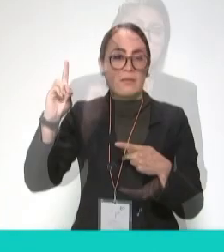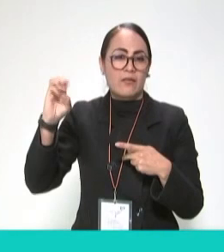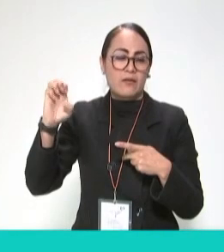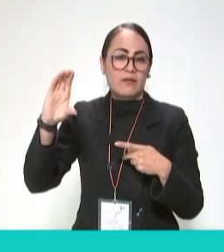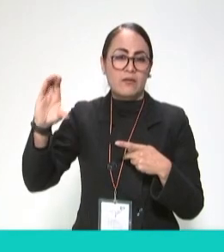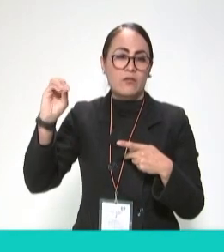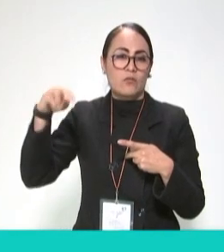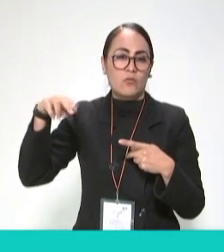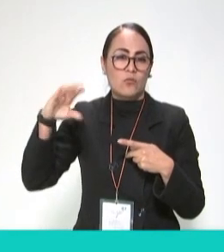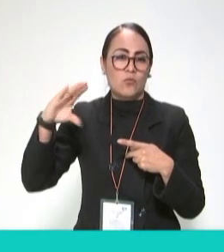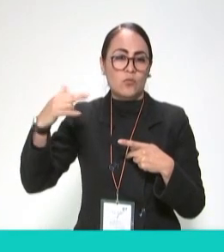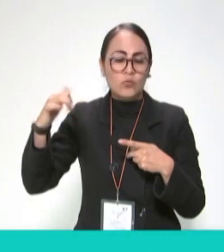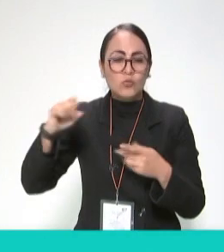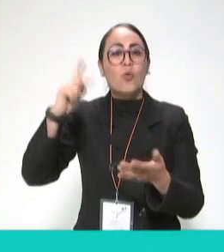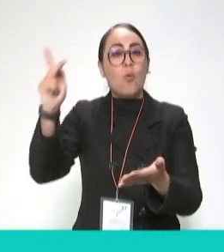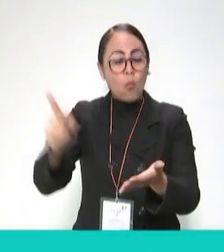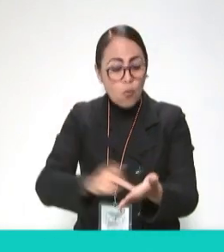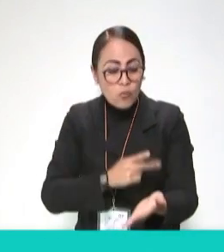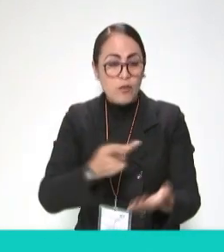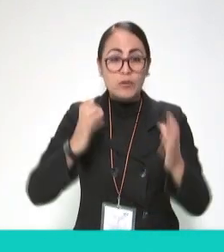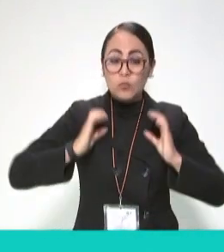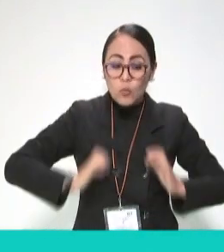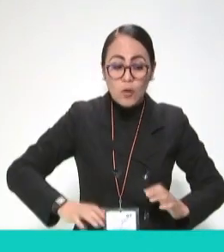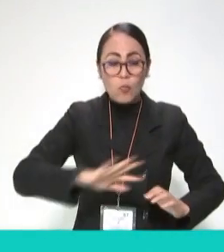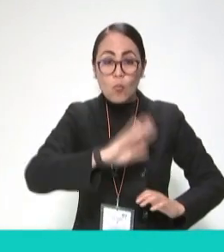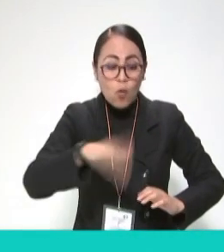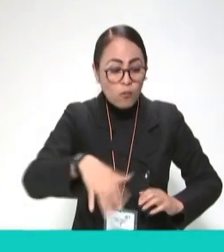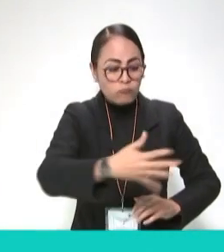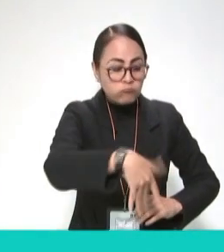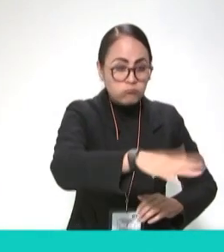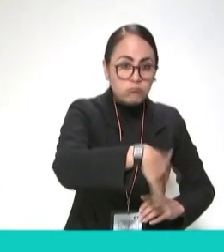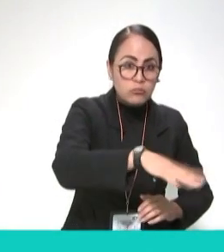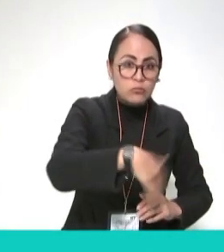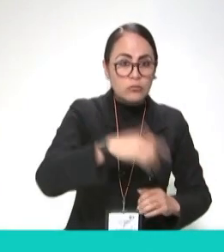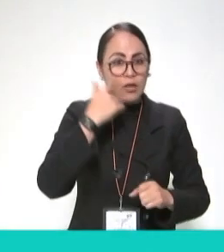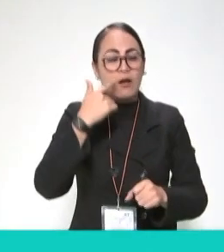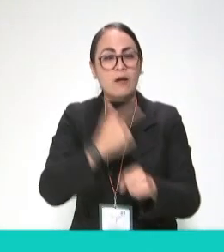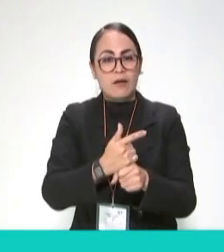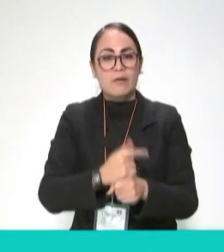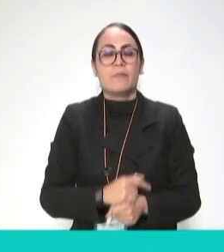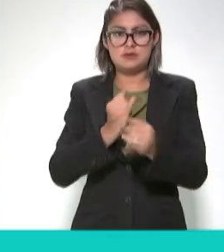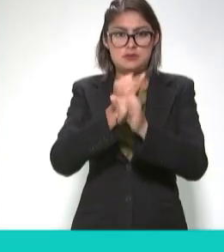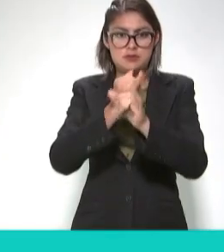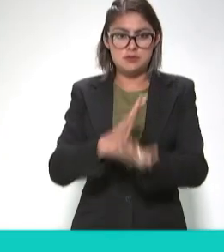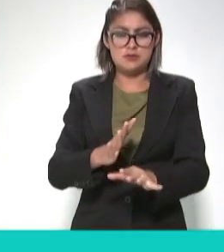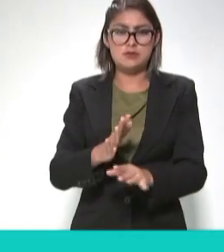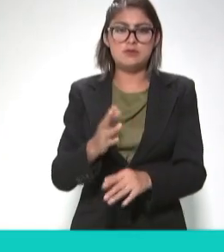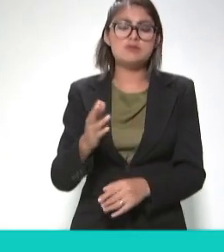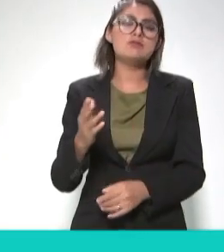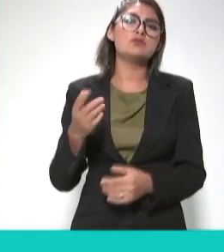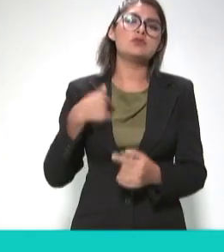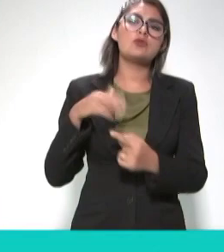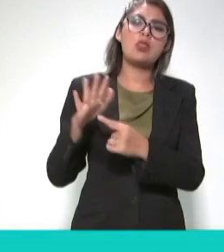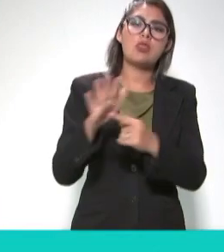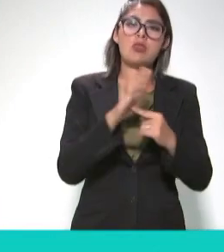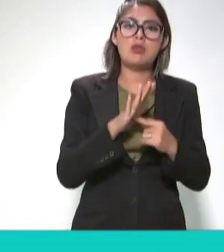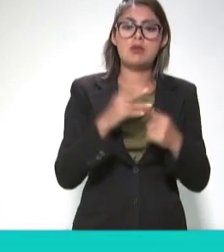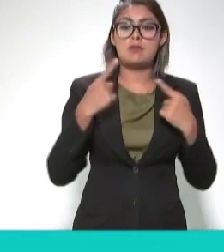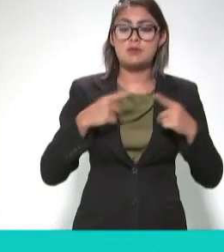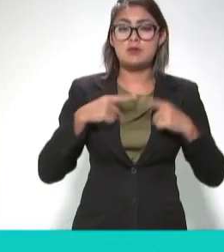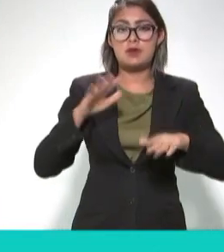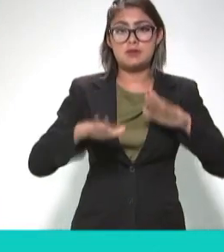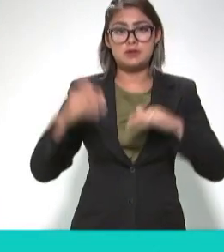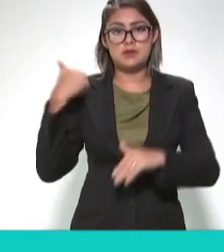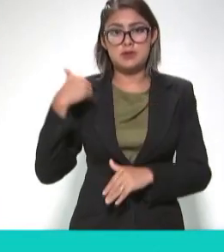del caso en alegatos la secretaria reiteró su respuesta sin embargo agregó que para dar cumplimiento a la instrucción presidencial de rescatar los cuerpos de los